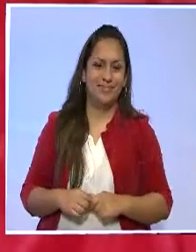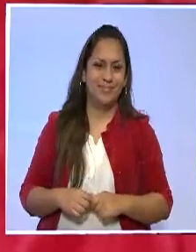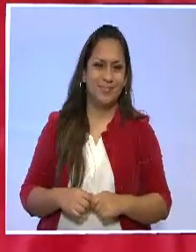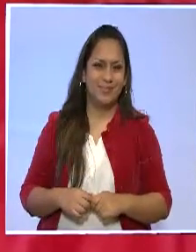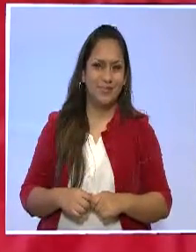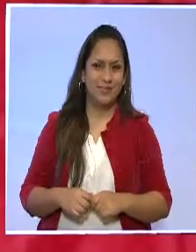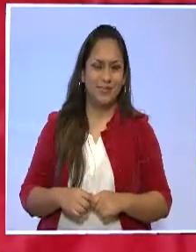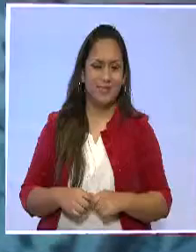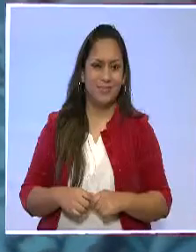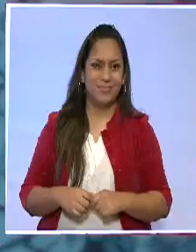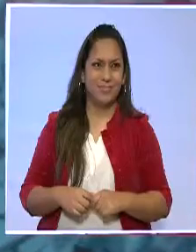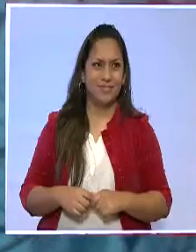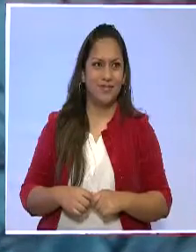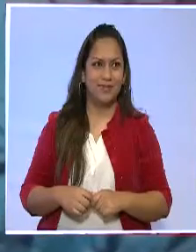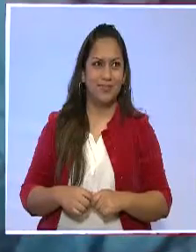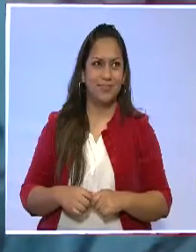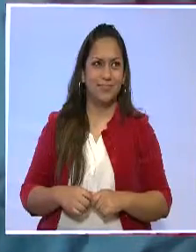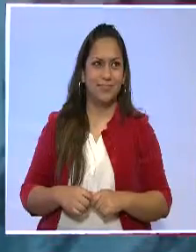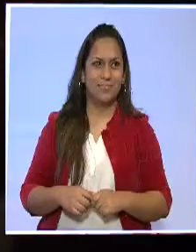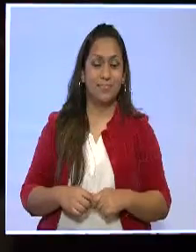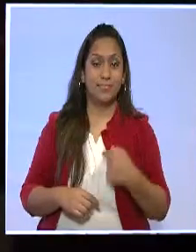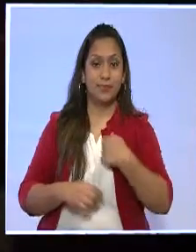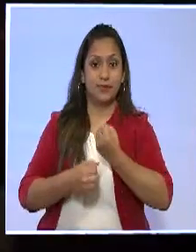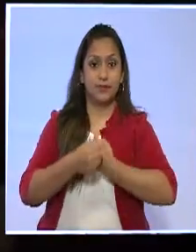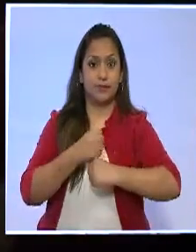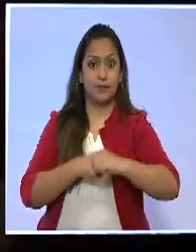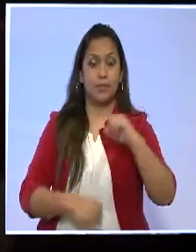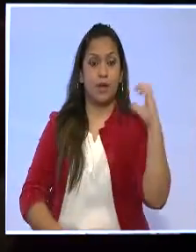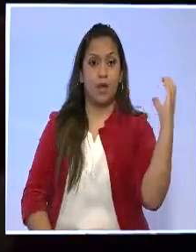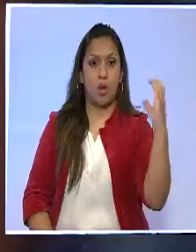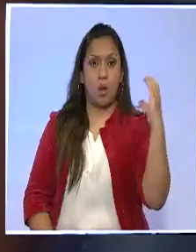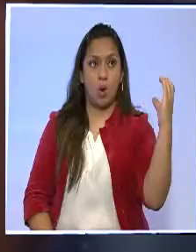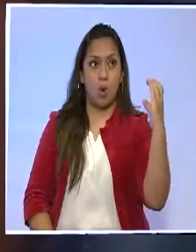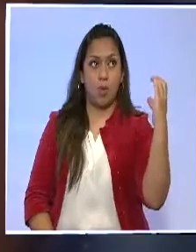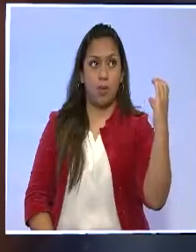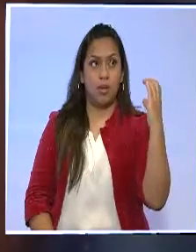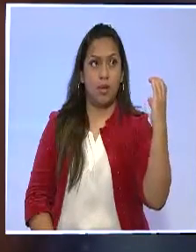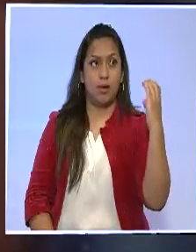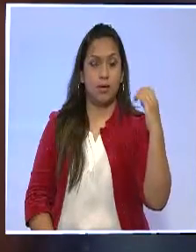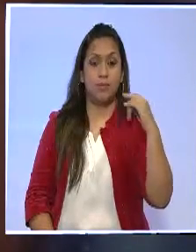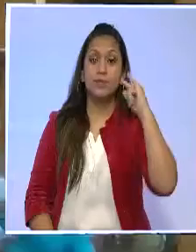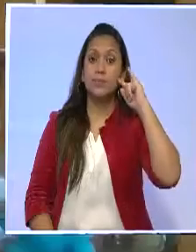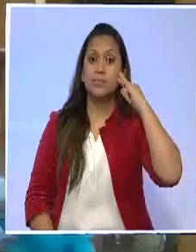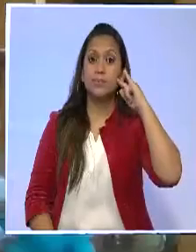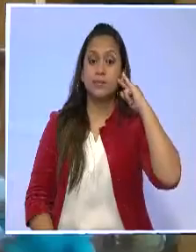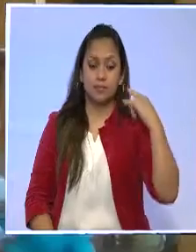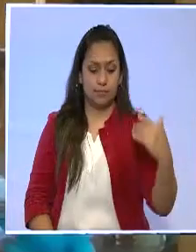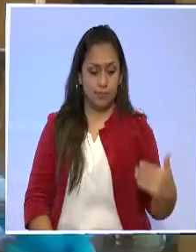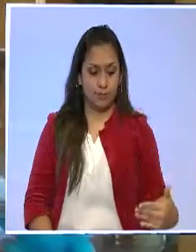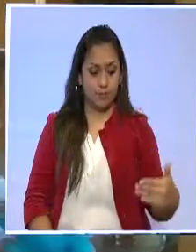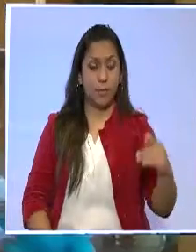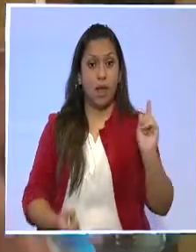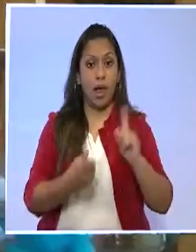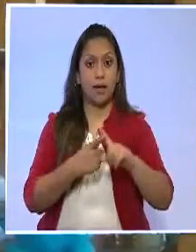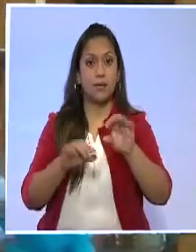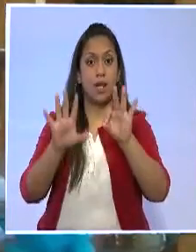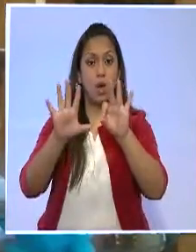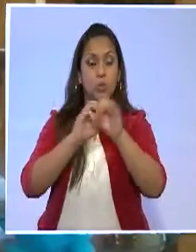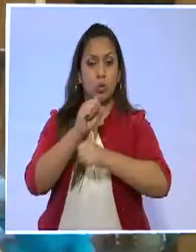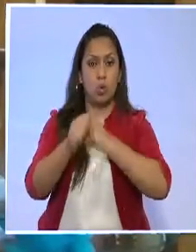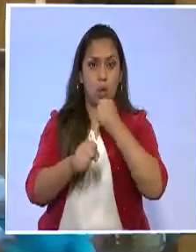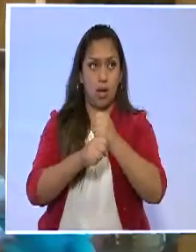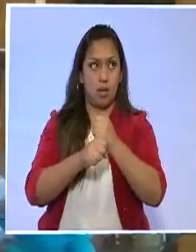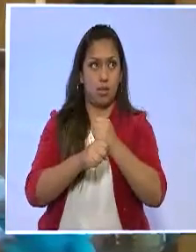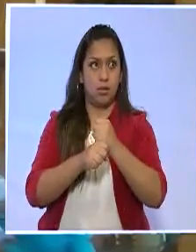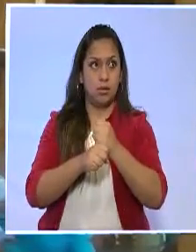yo nací en colombia entonces tuve una niñez una infancia hasta los 8 años del colombia y luego regresamos a